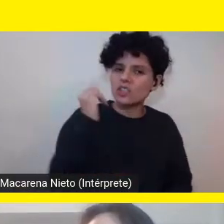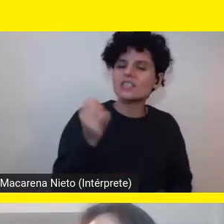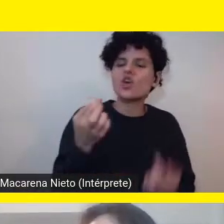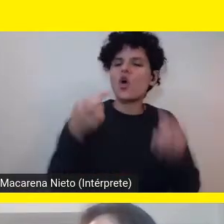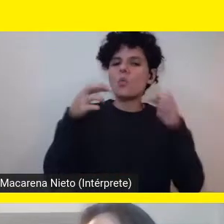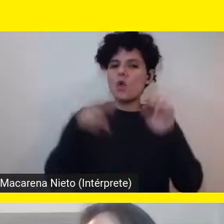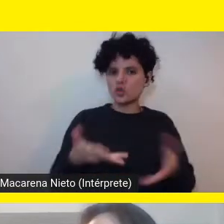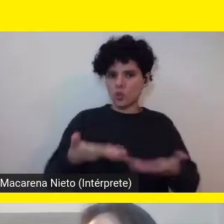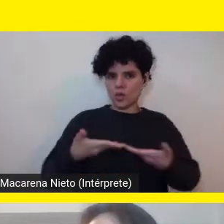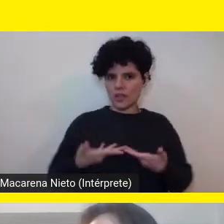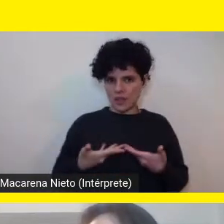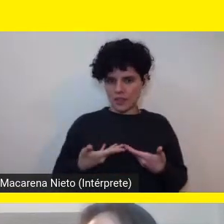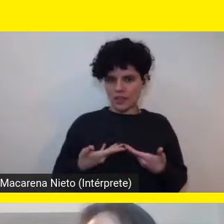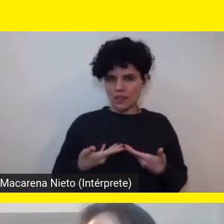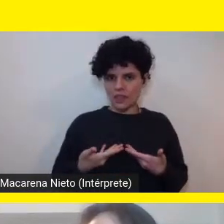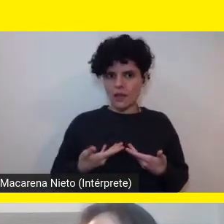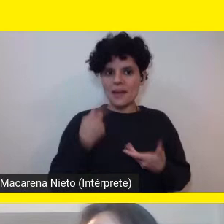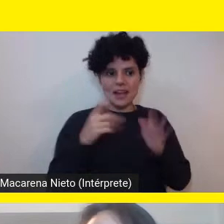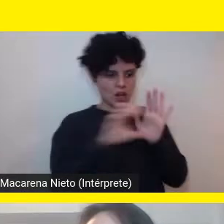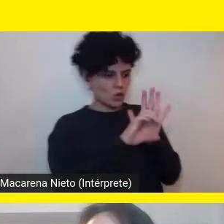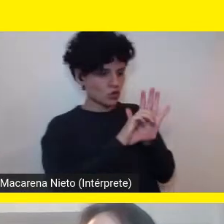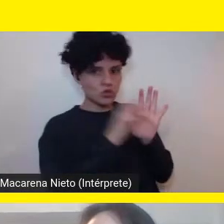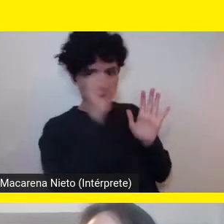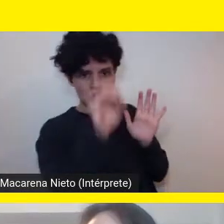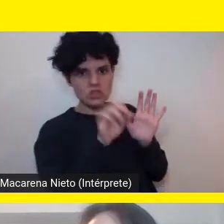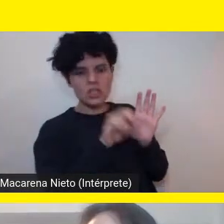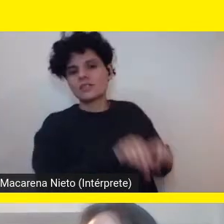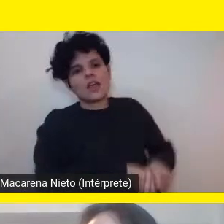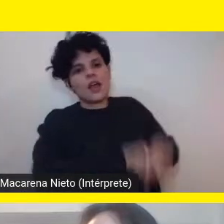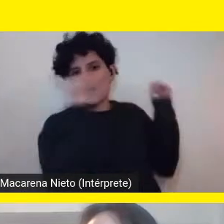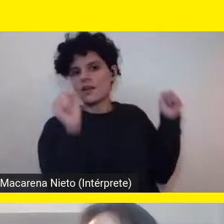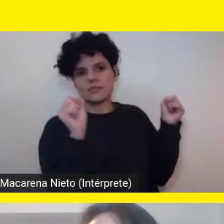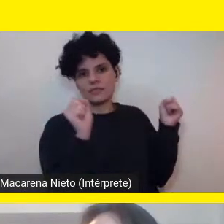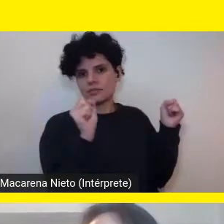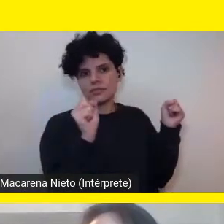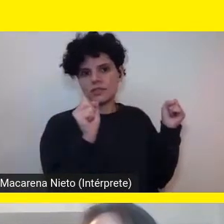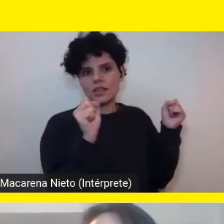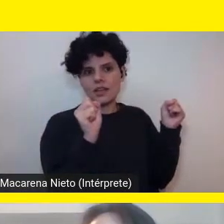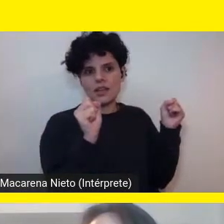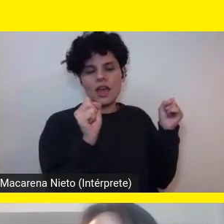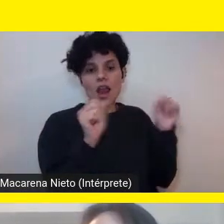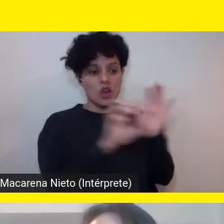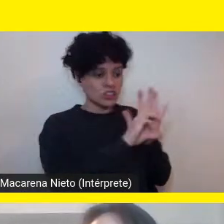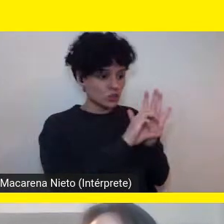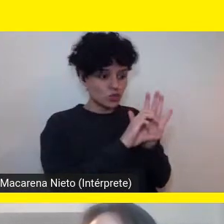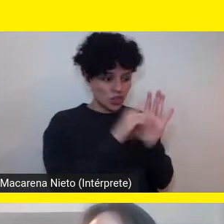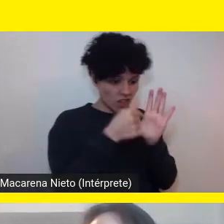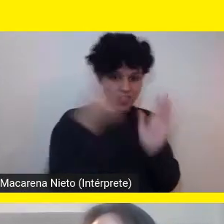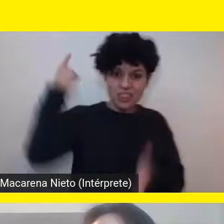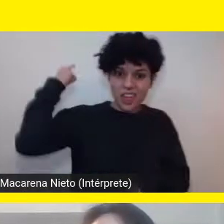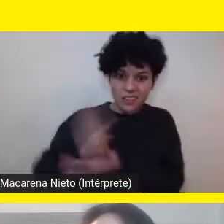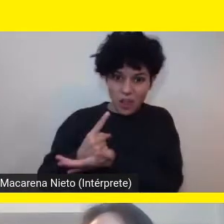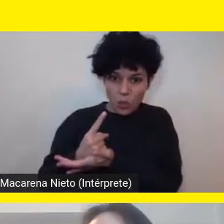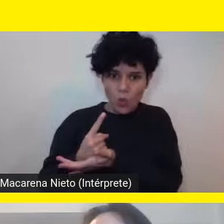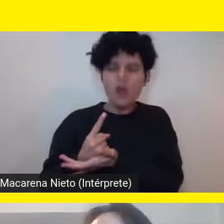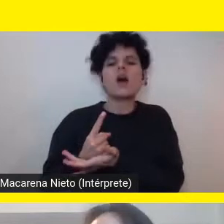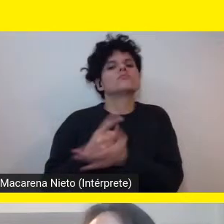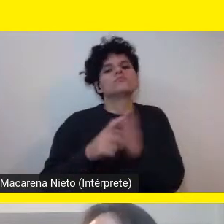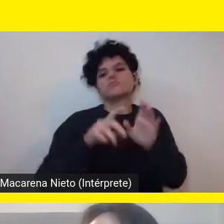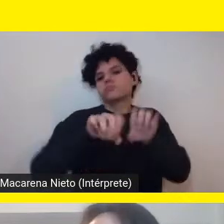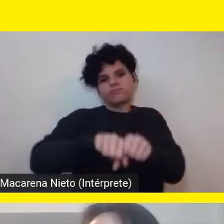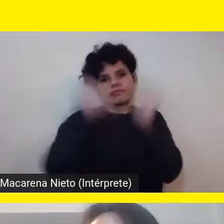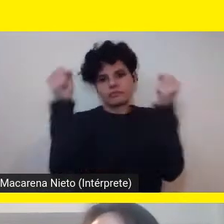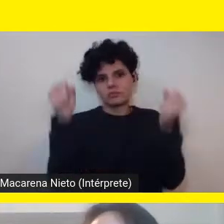de terminar con la Constitución de Pinochet, de terminar con la Constitución de la dictadura, al menos poder bajar sus, digamos,